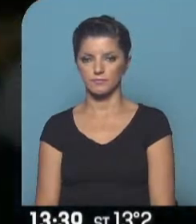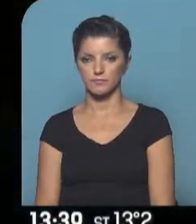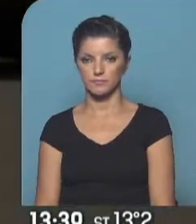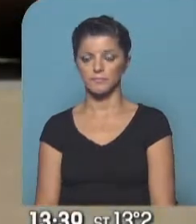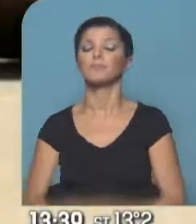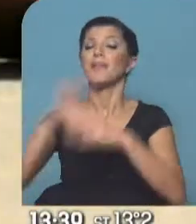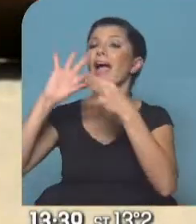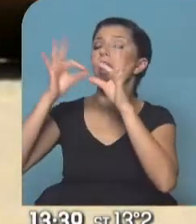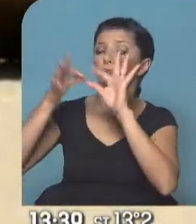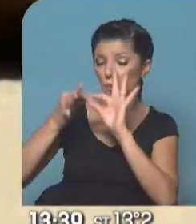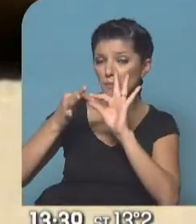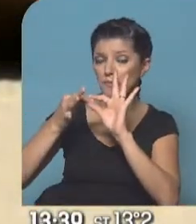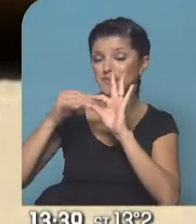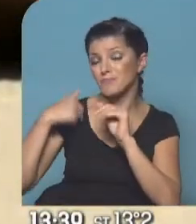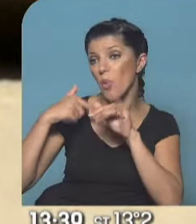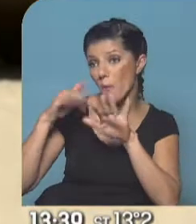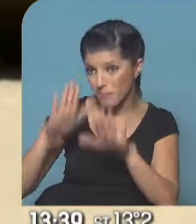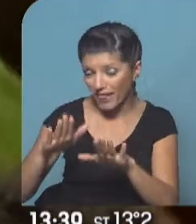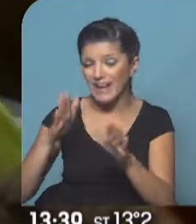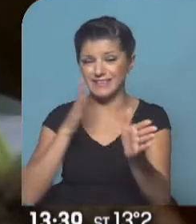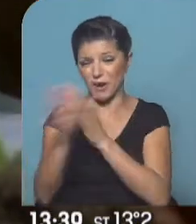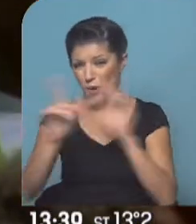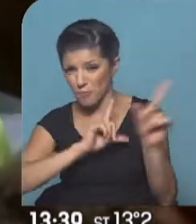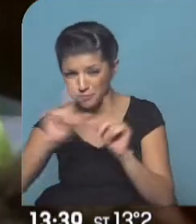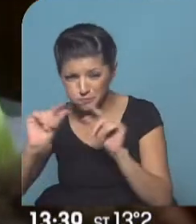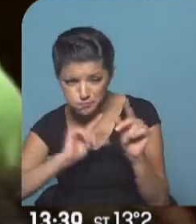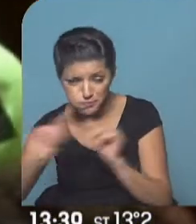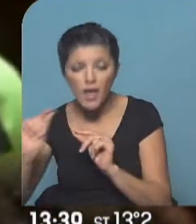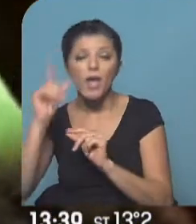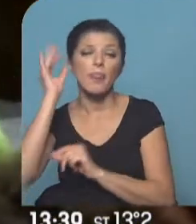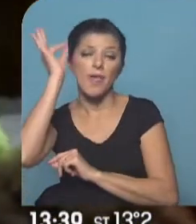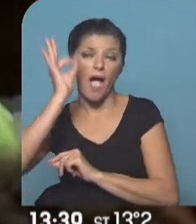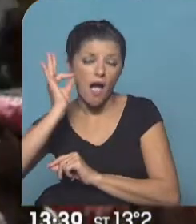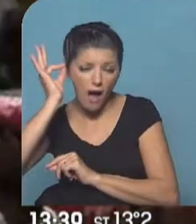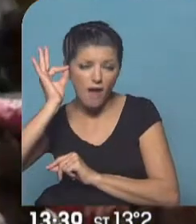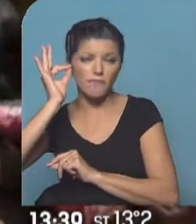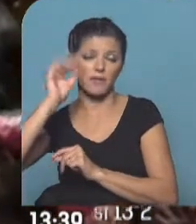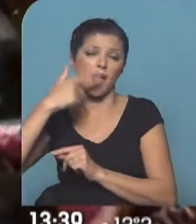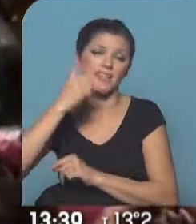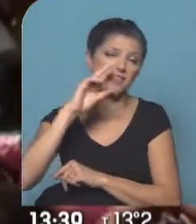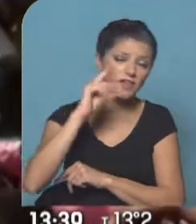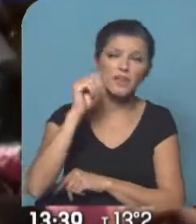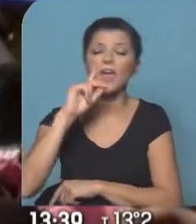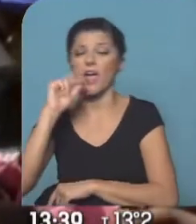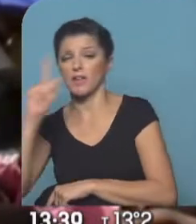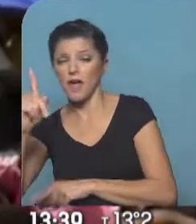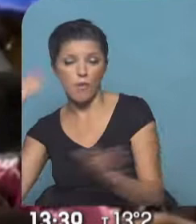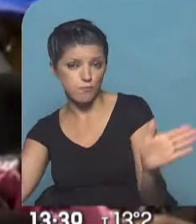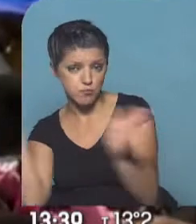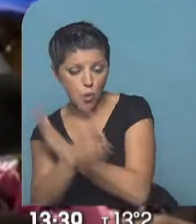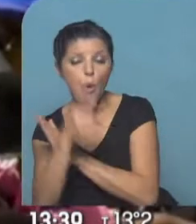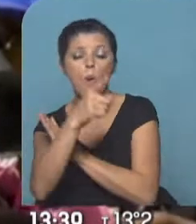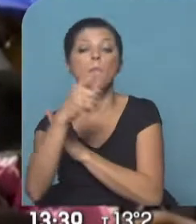Europa logró frenar con relativo éxito la marea imparable de inmigrantes que huyen de los conflictos en Siria e Irak a través de Grecia y